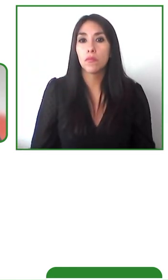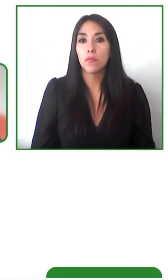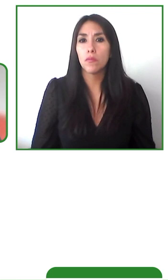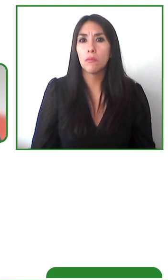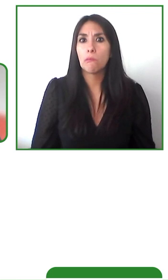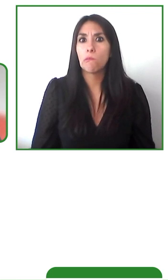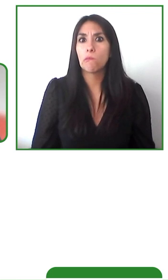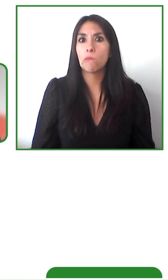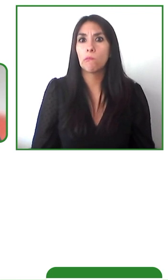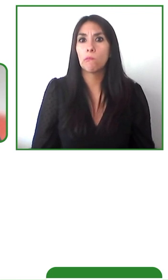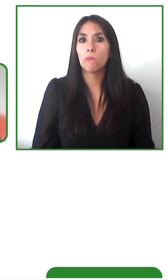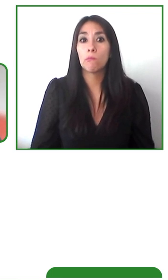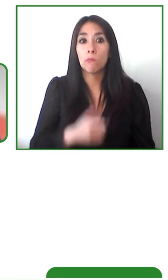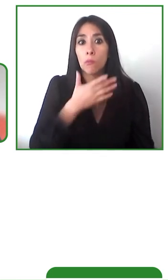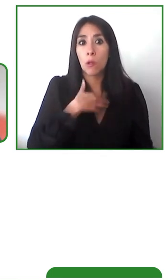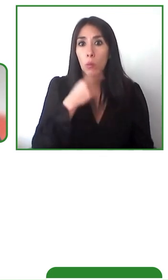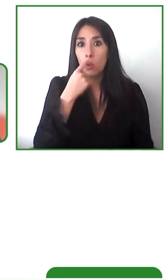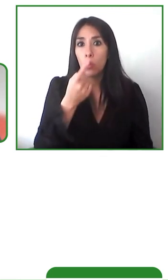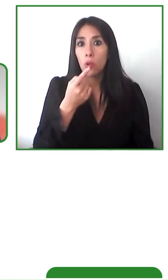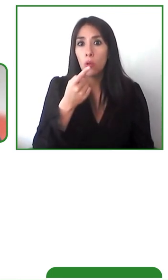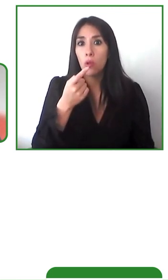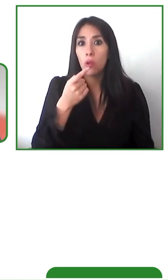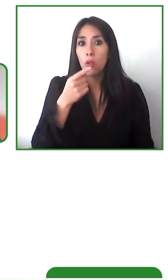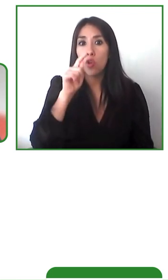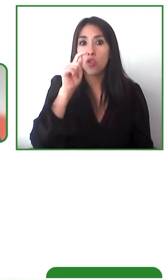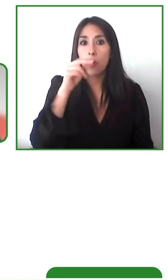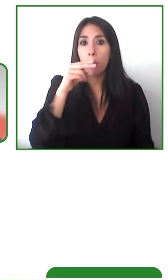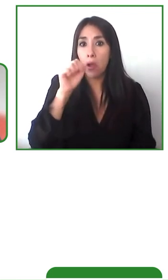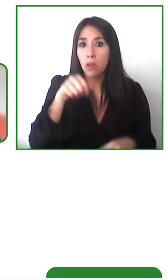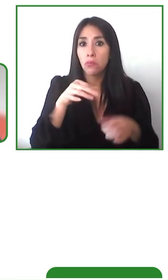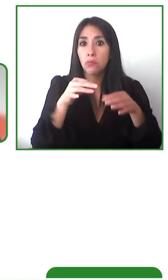cada uno un consejo y después esperamos, ¿ok?